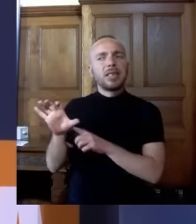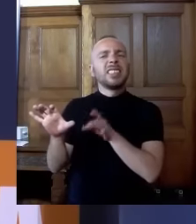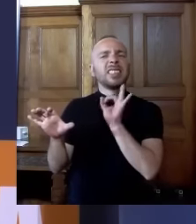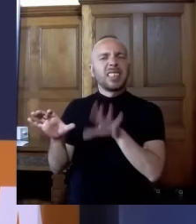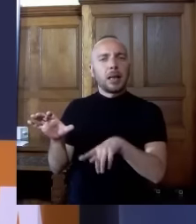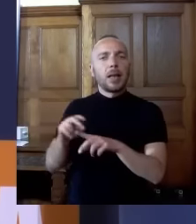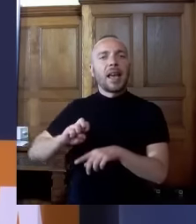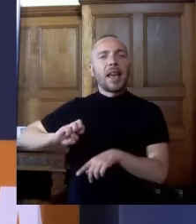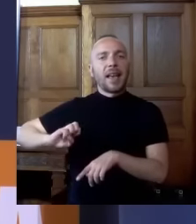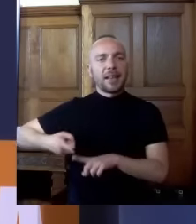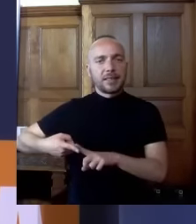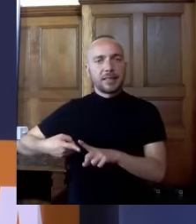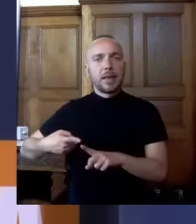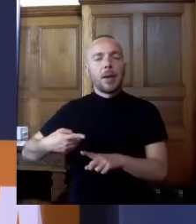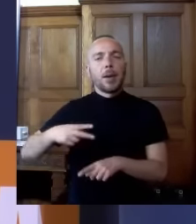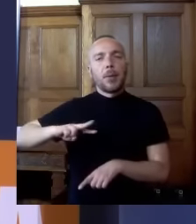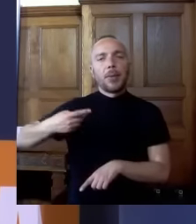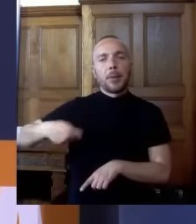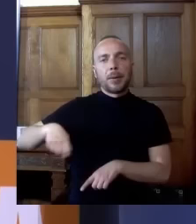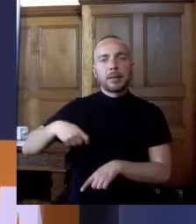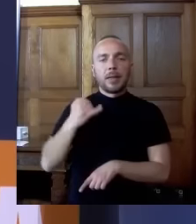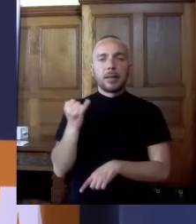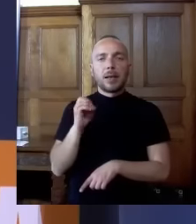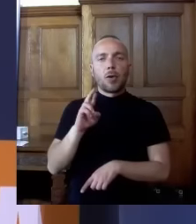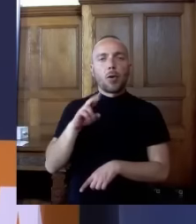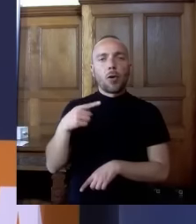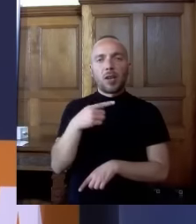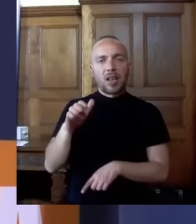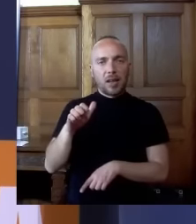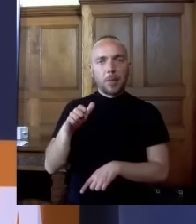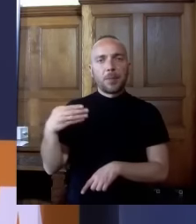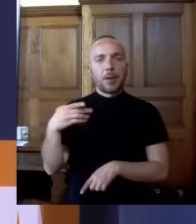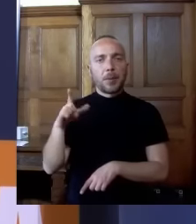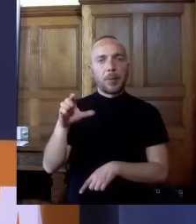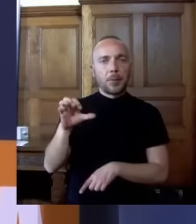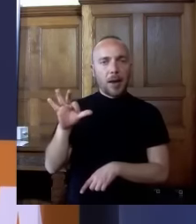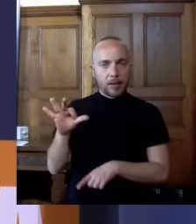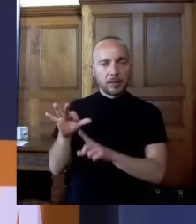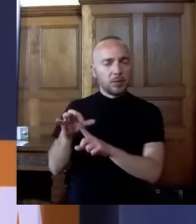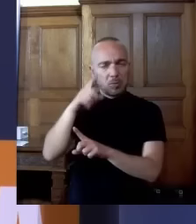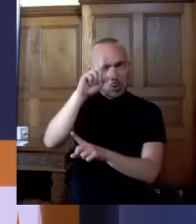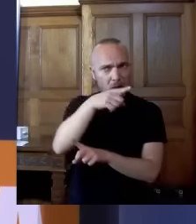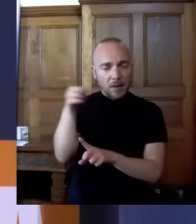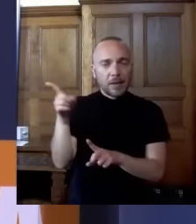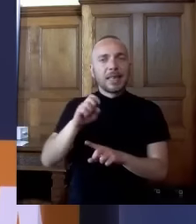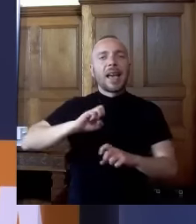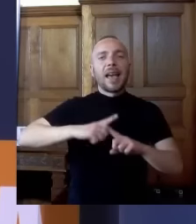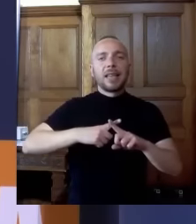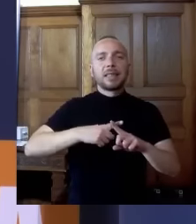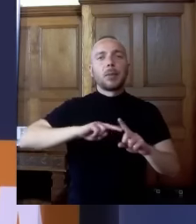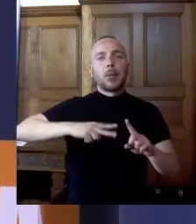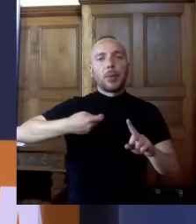exvicepresidente Jorge glas no sé si lo sabéis pero el exvicepresidente ecuatoriano Jorge glas está